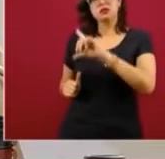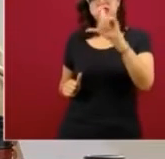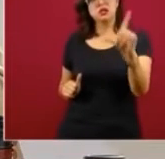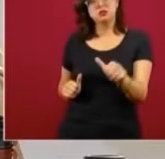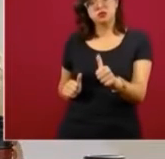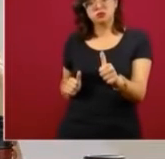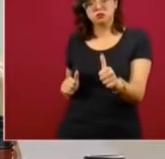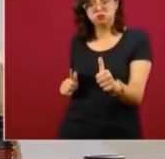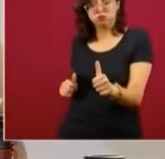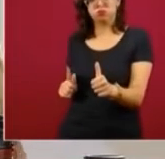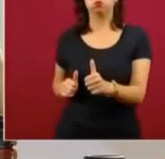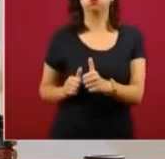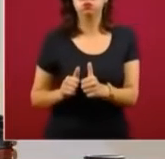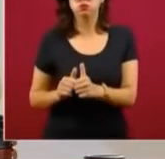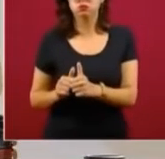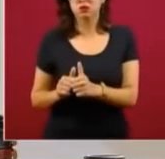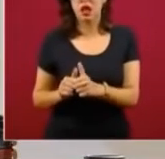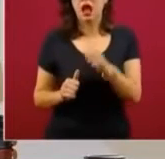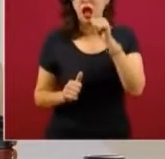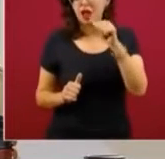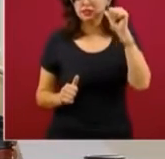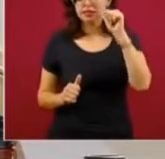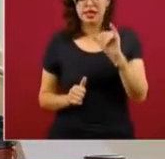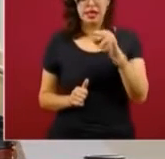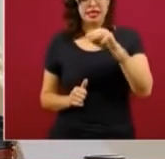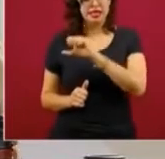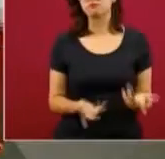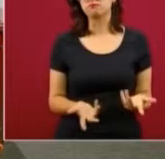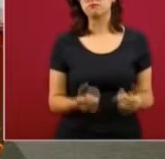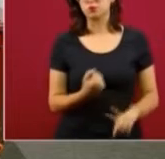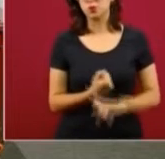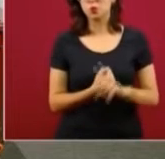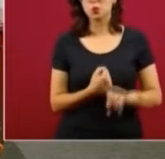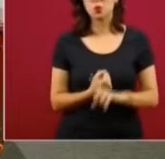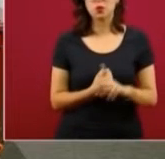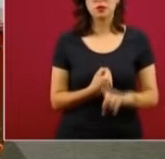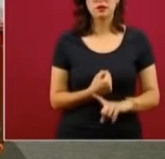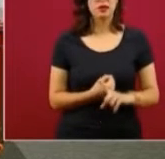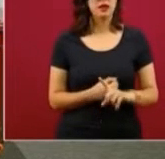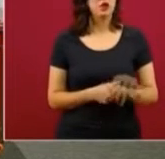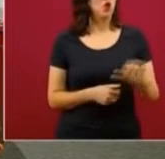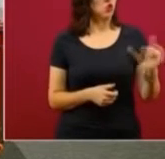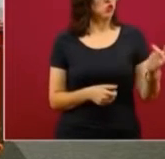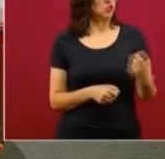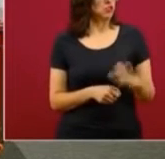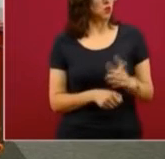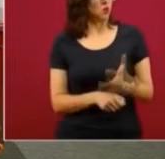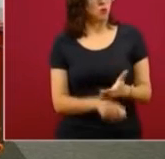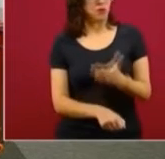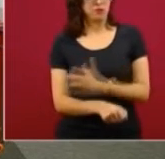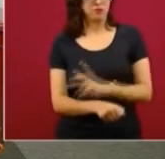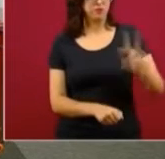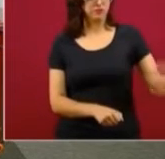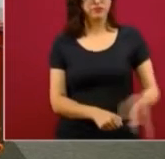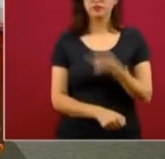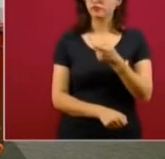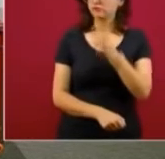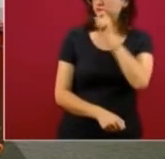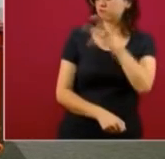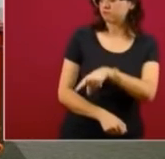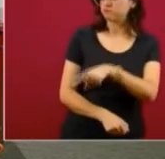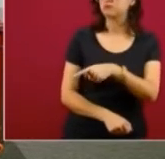pares ordenados variables independientes, variables dependientes y una familia de funciones, en donde se intenta encontrar